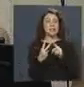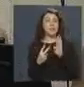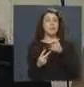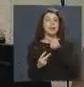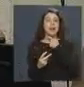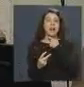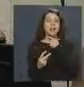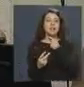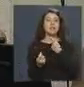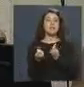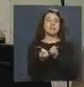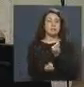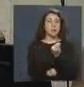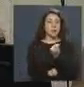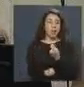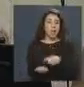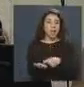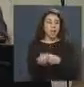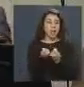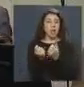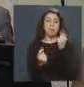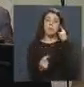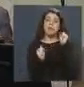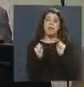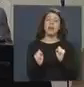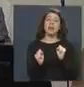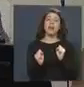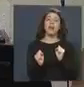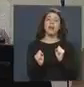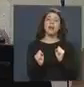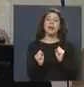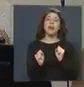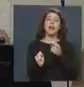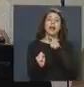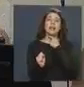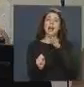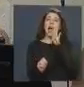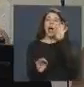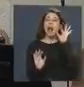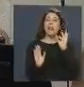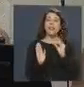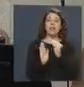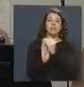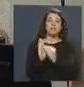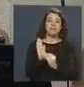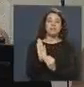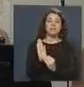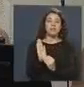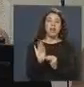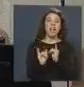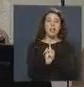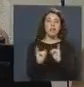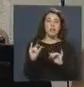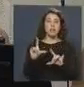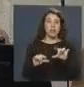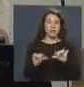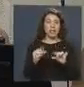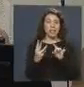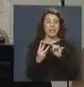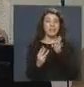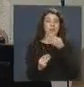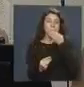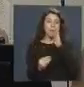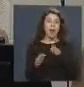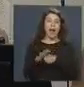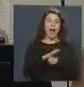asegurar su solvencia financiera para garantizar la actualización de la información estadística. La tercera es mejorar